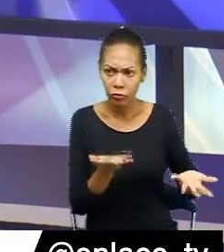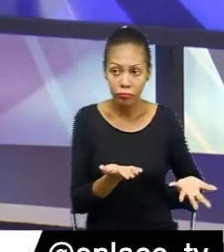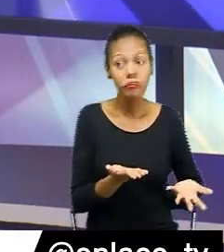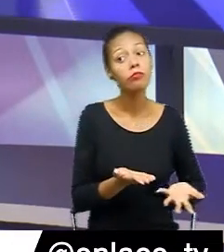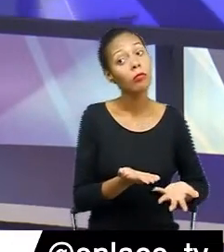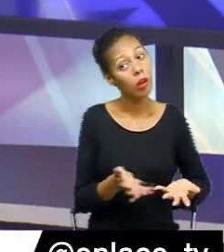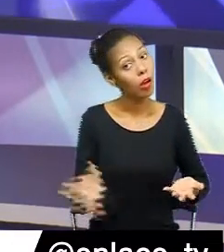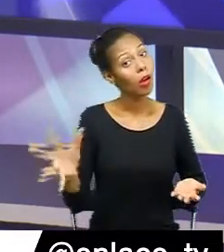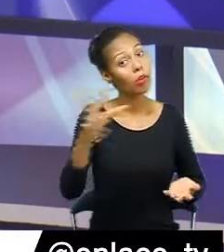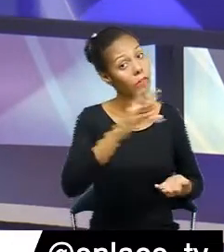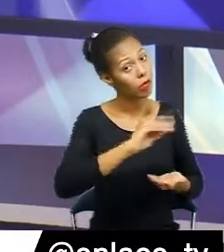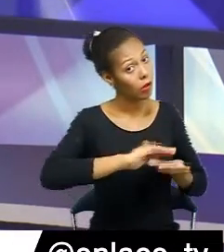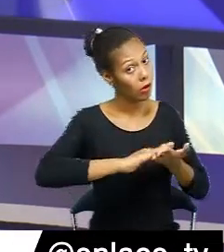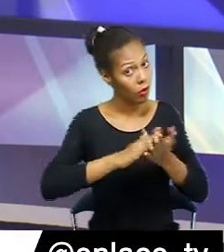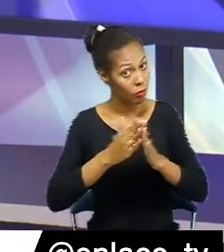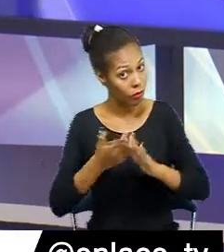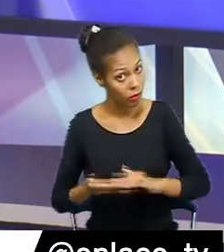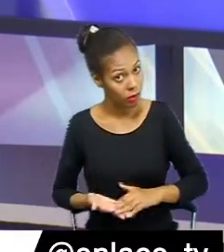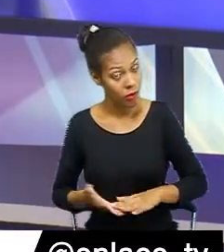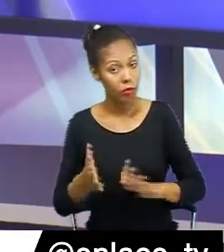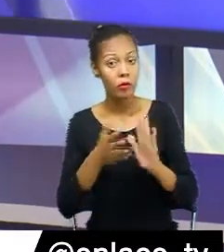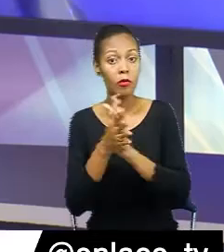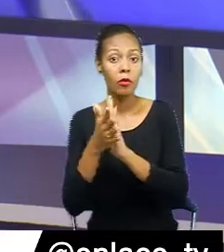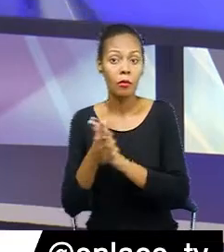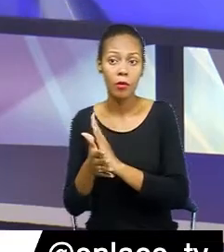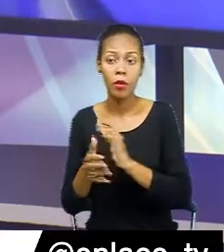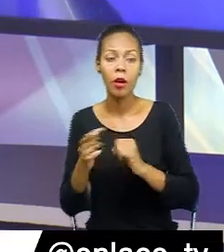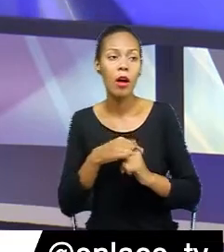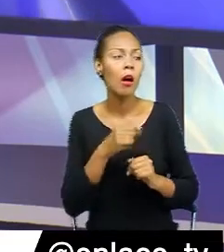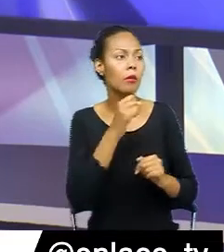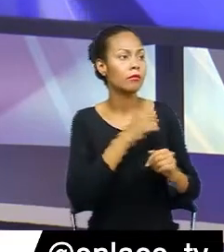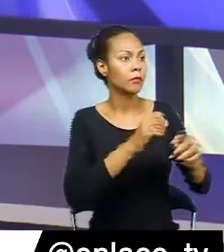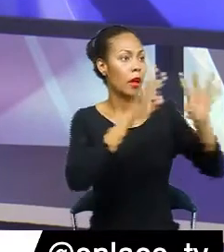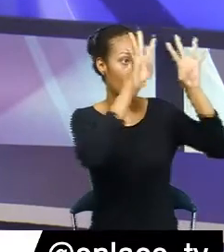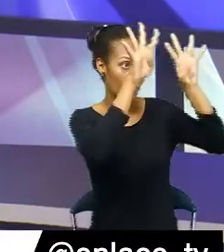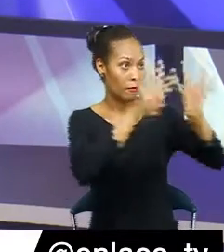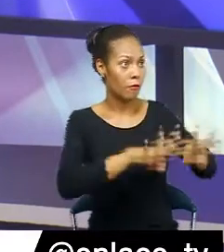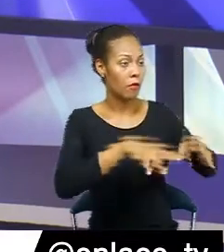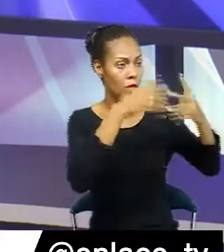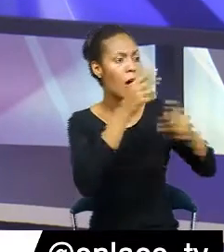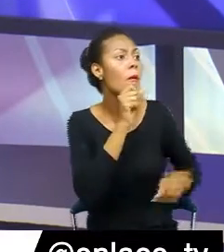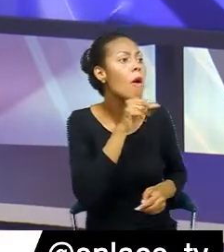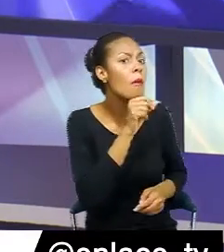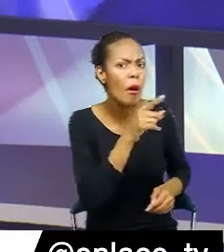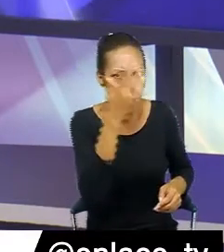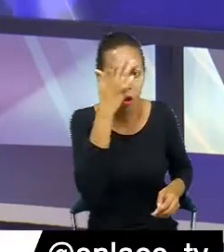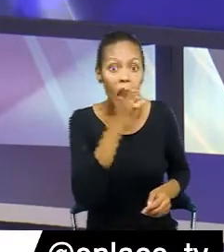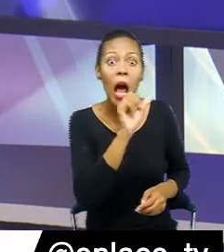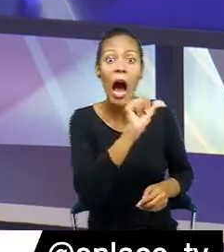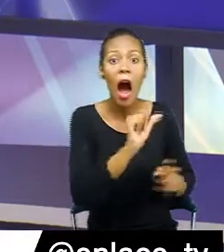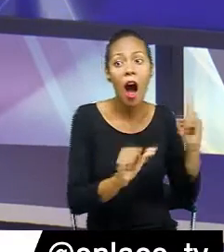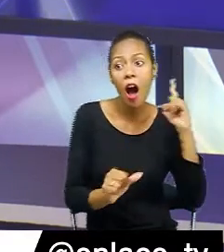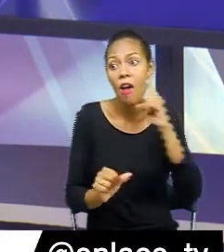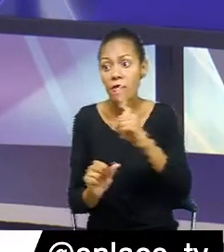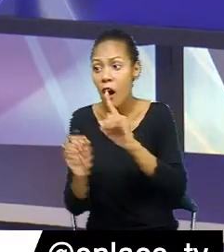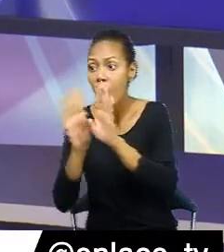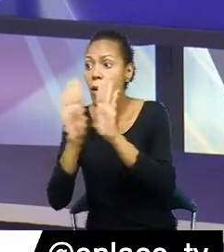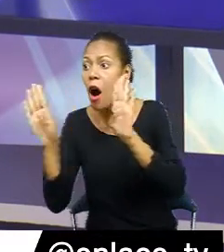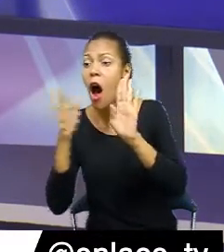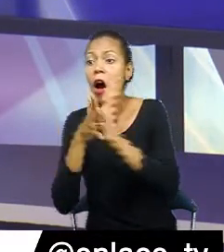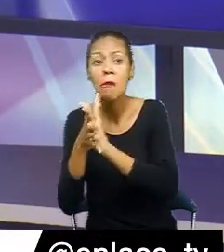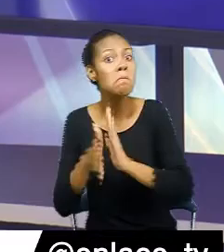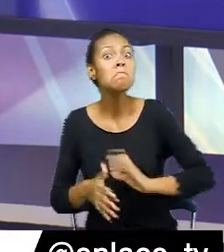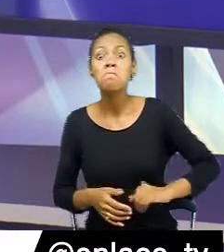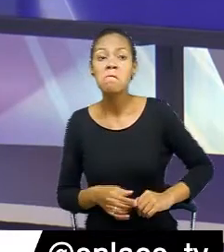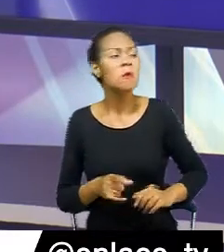nuestra comunidad que la entrevista fue tomada a través de la malla, pues a esta mujer no le fue permitido salir a la puerta para entregar sus declaraciones. En